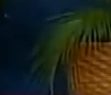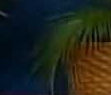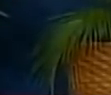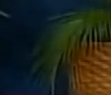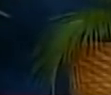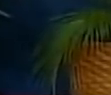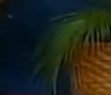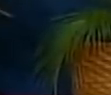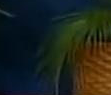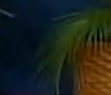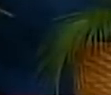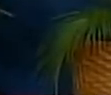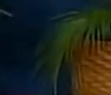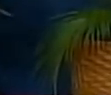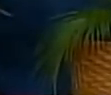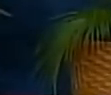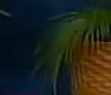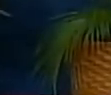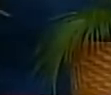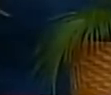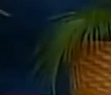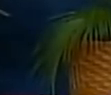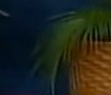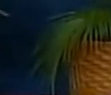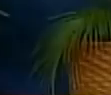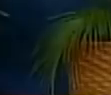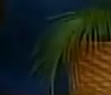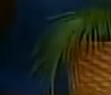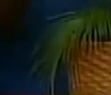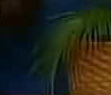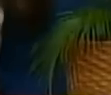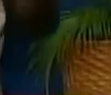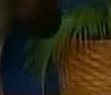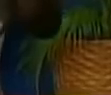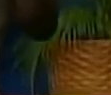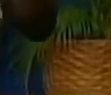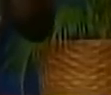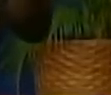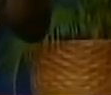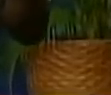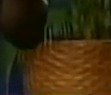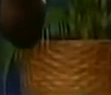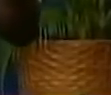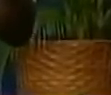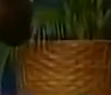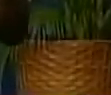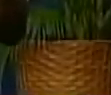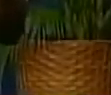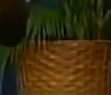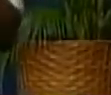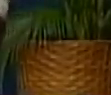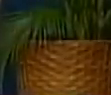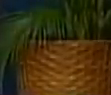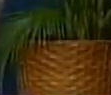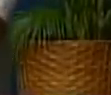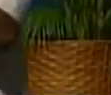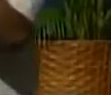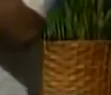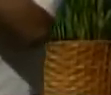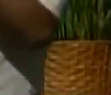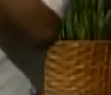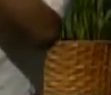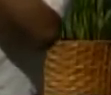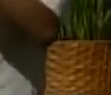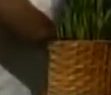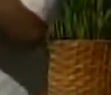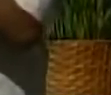construir un nuevo modelo económico. Y ese modelo es un modelo económico productivo. Pero no basta decir